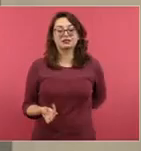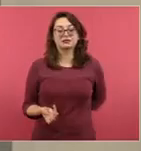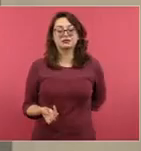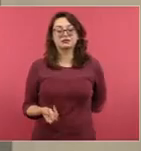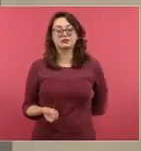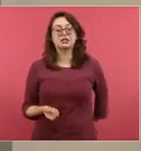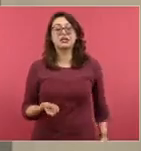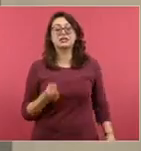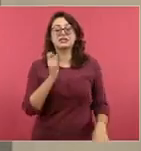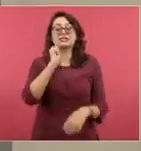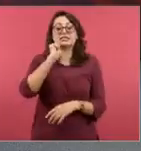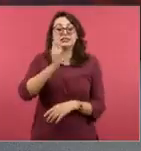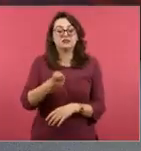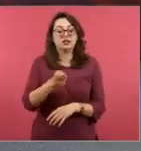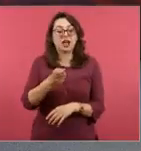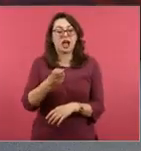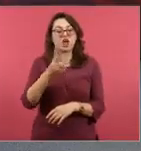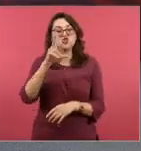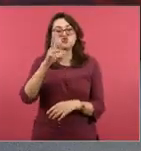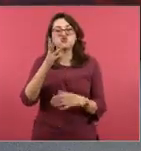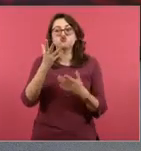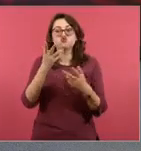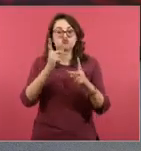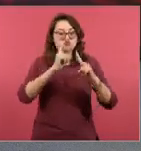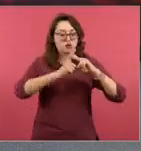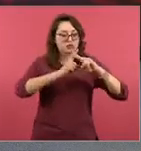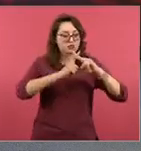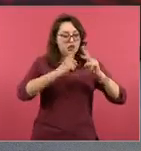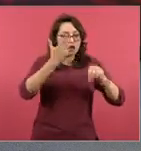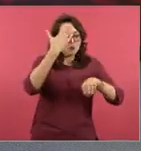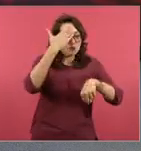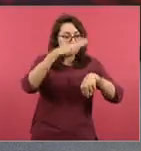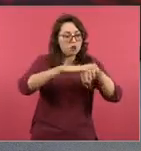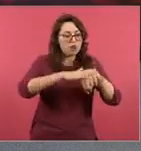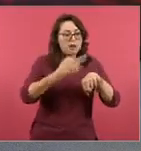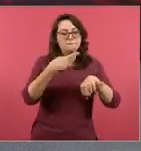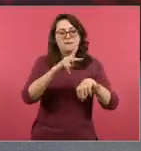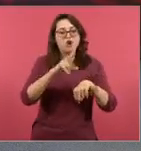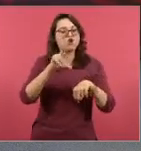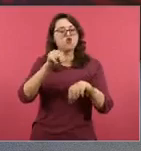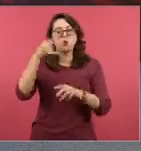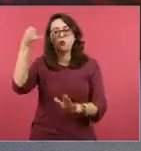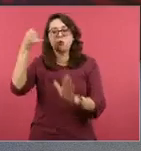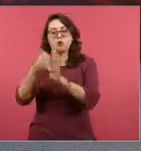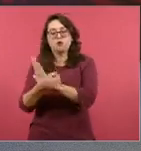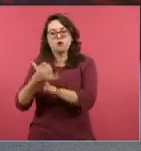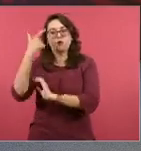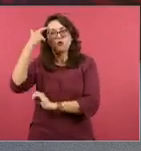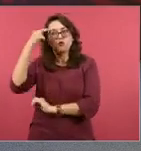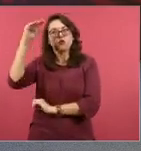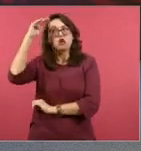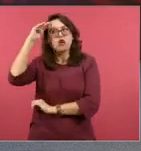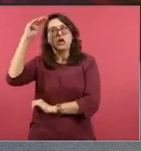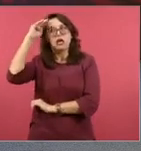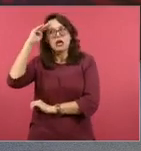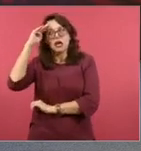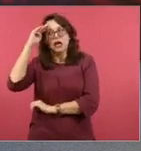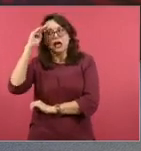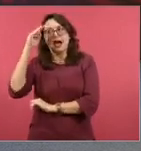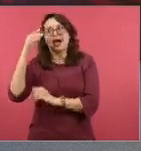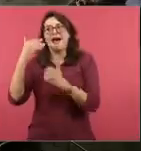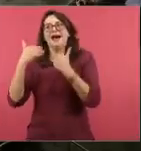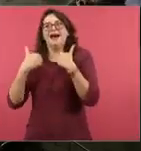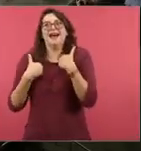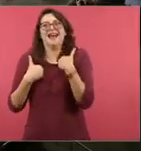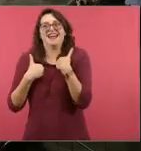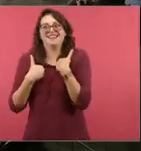No, pero hay formas de razonar, hay formas de comprender una realidad. Y la forma que va dando madurez y